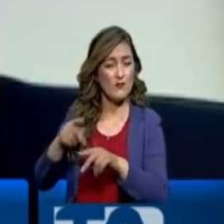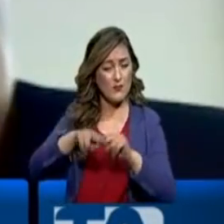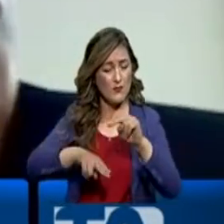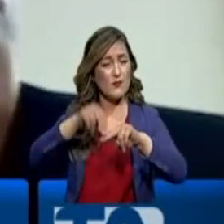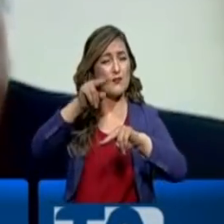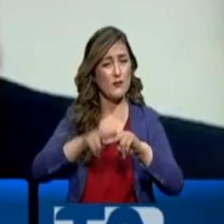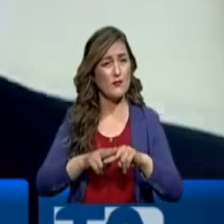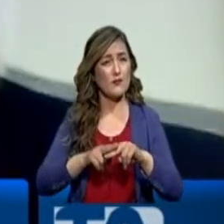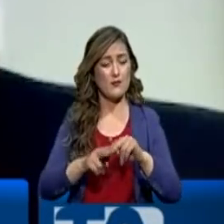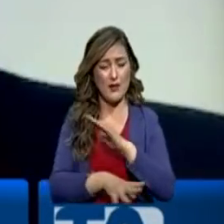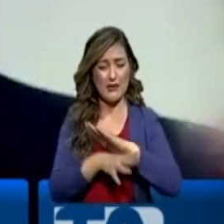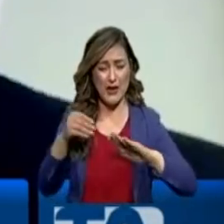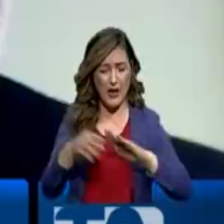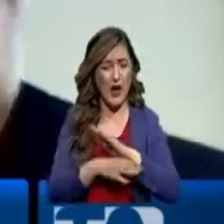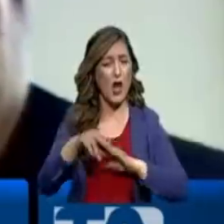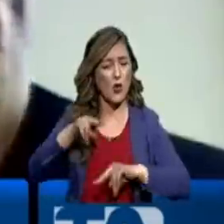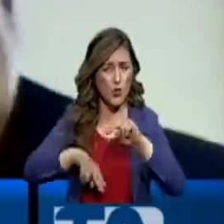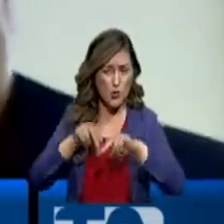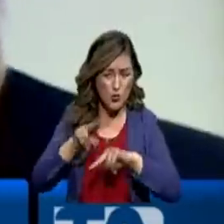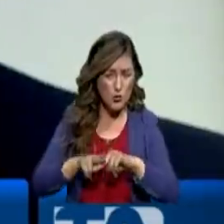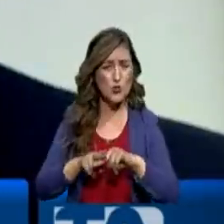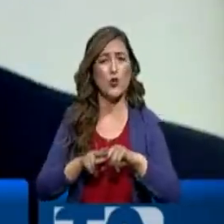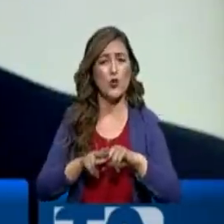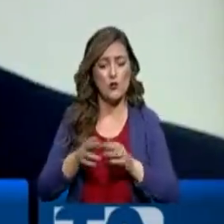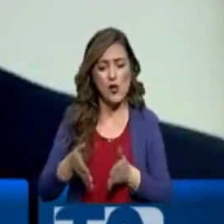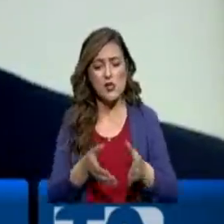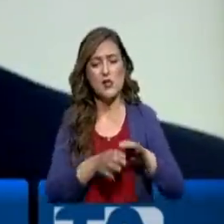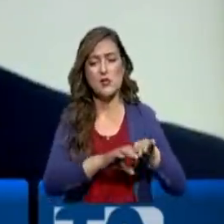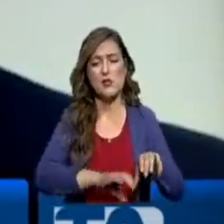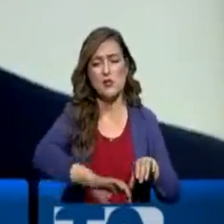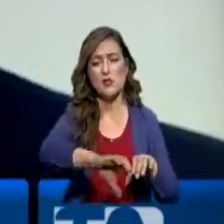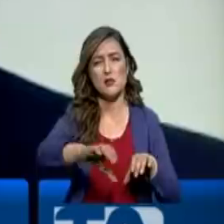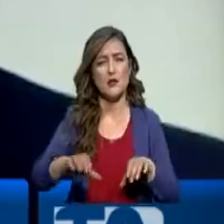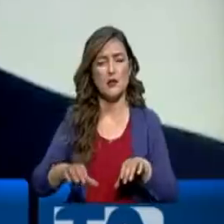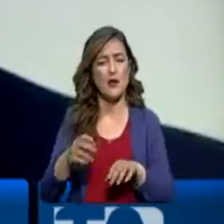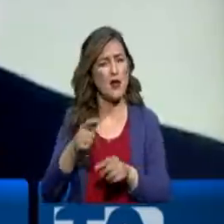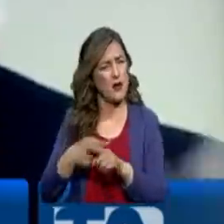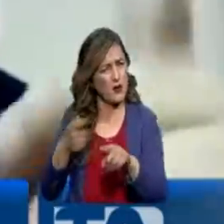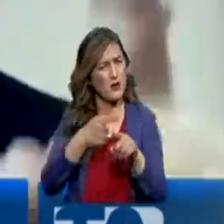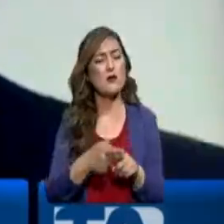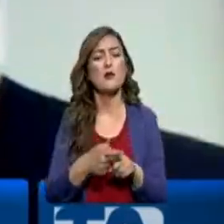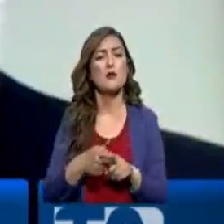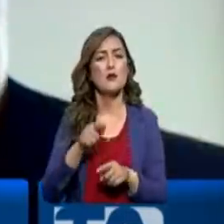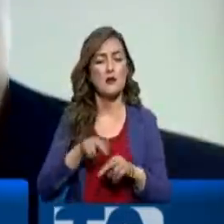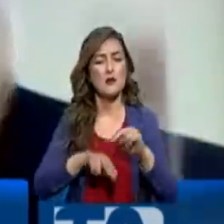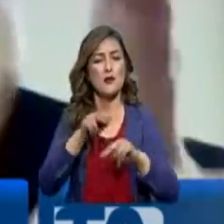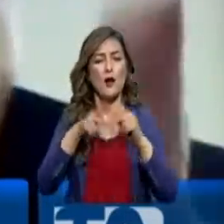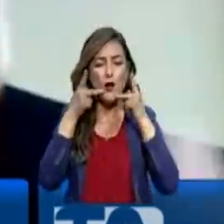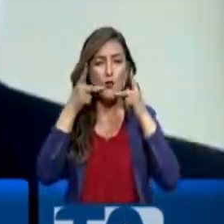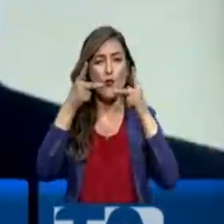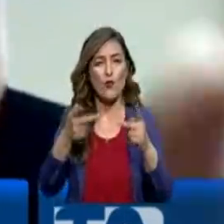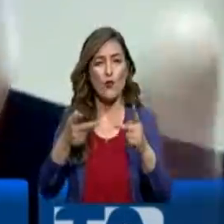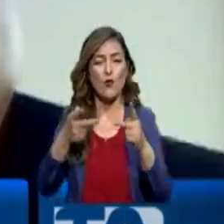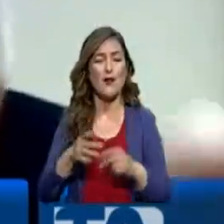obras de dragado, de construcción de canales, de riego y de cosas por el estilo, es la obra pública la